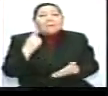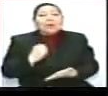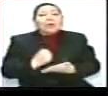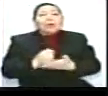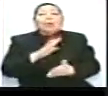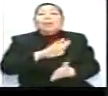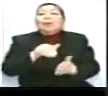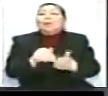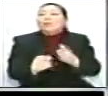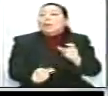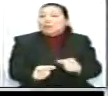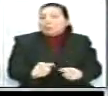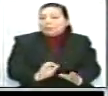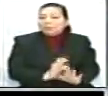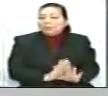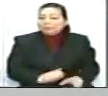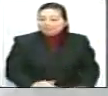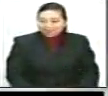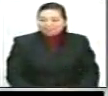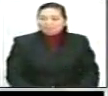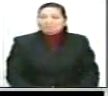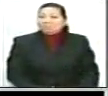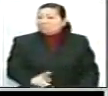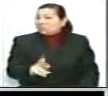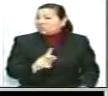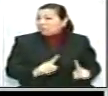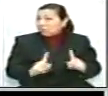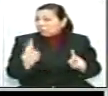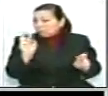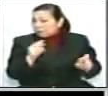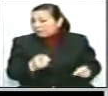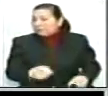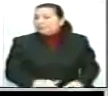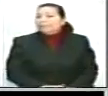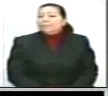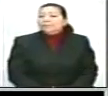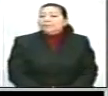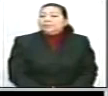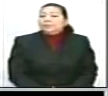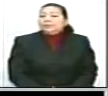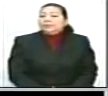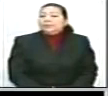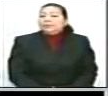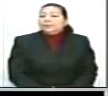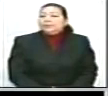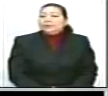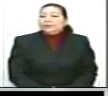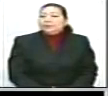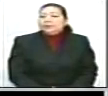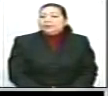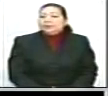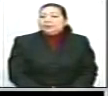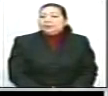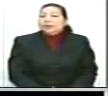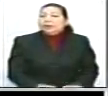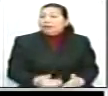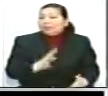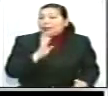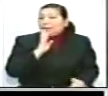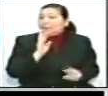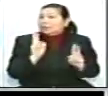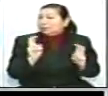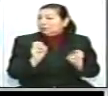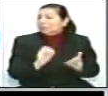de los ciudadanos. Adelante contigo, Elsa, si tuvieses alguna duda. No, sí, efectivamente, Mario, has resaltado